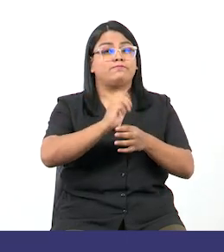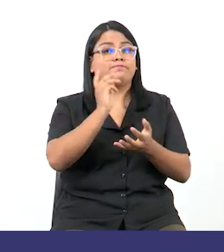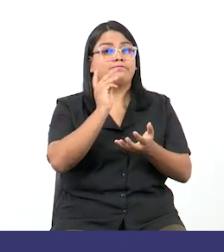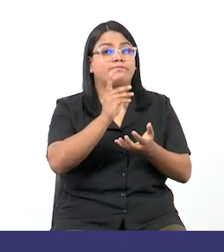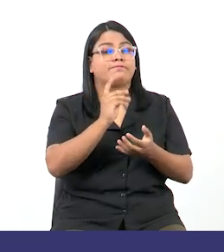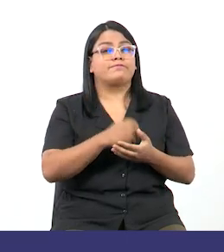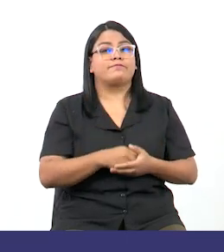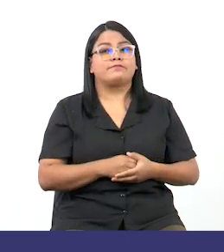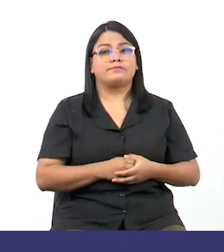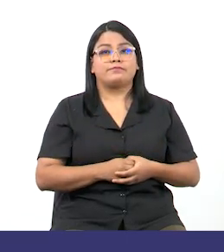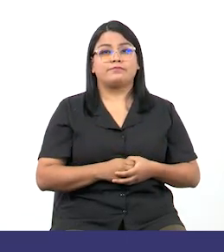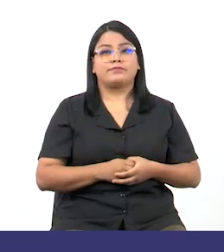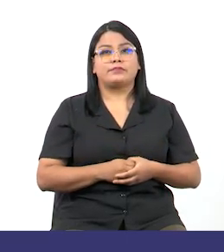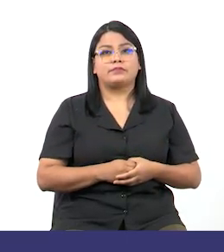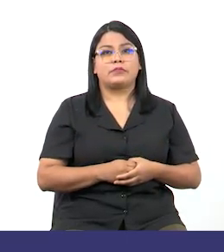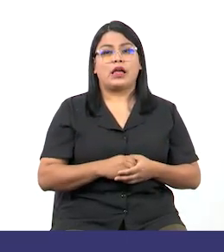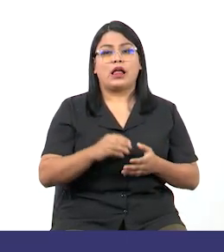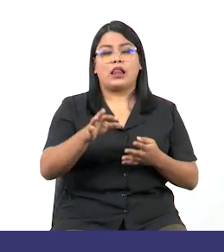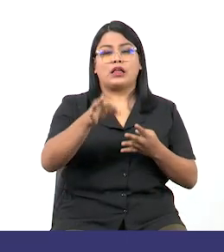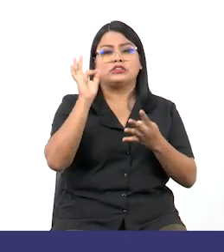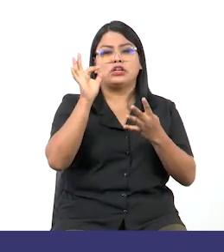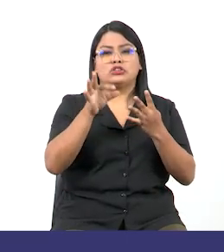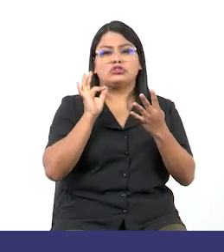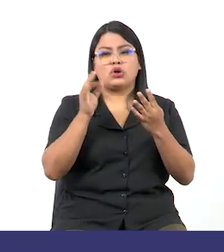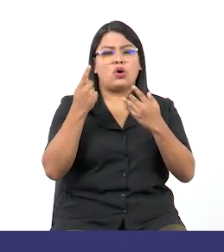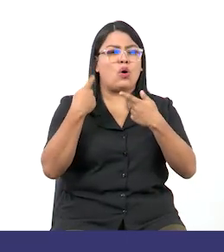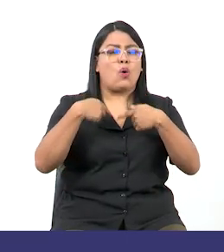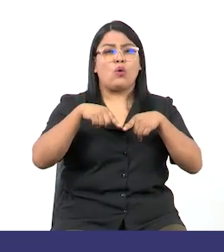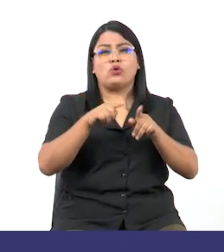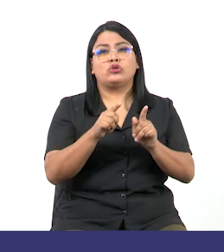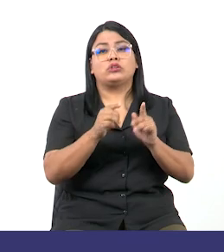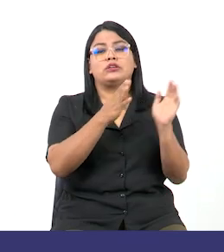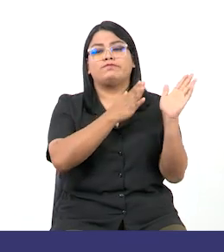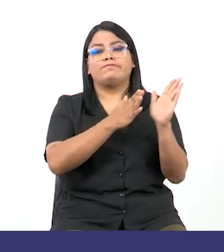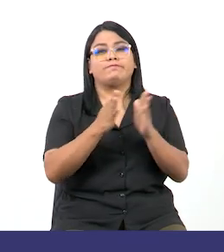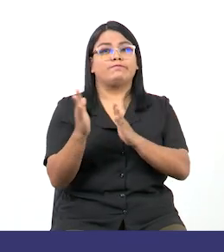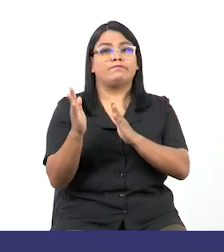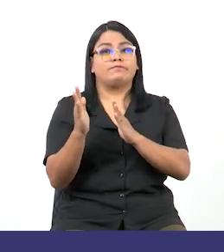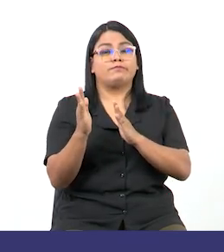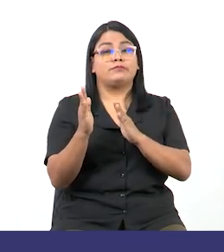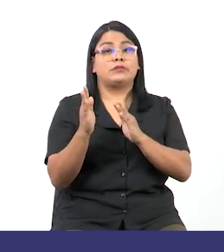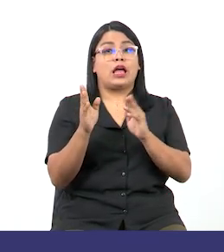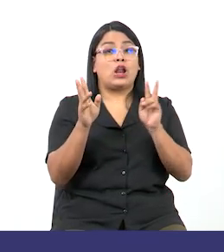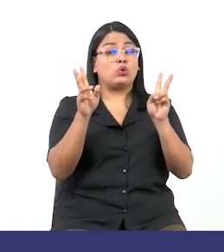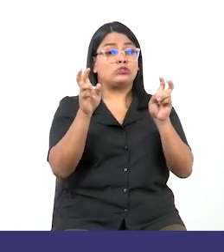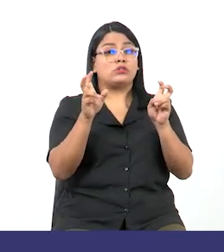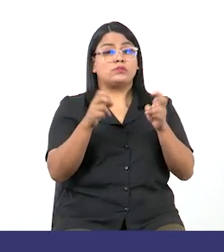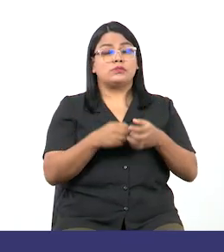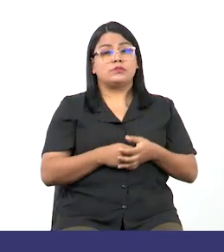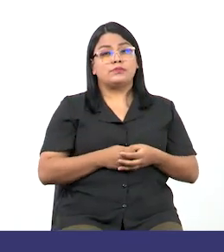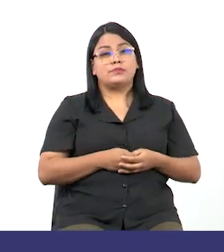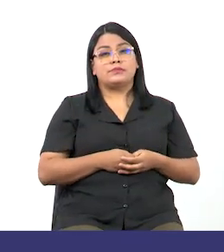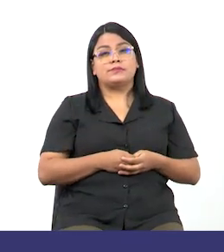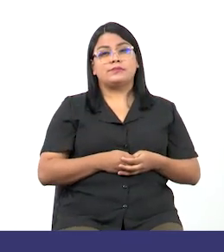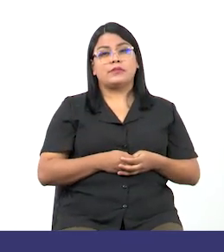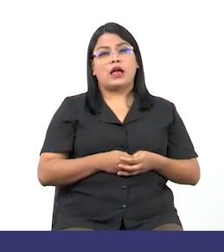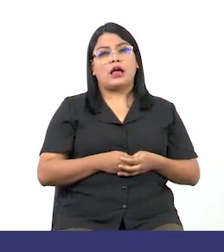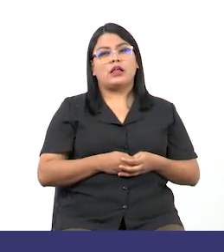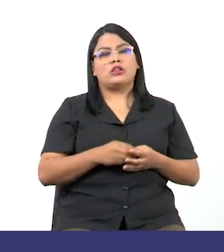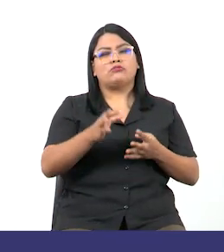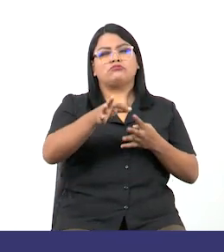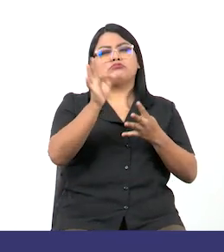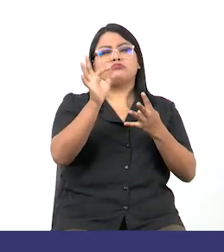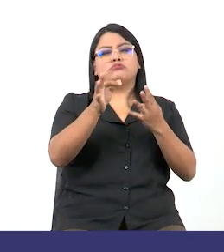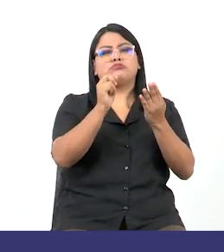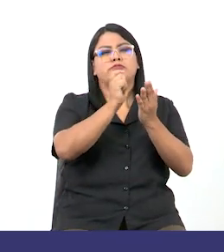práctica didáctica, esto es, la selección, la secuencia y organización temporal de los contenidos, la